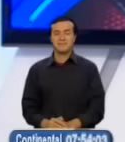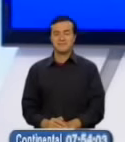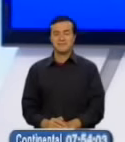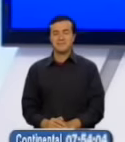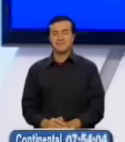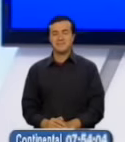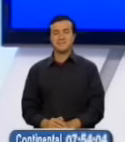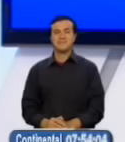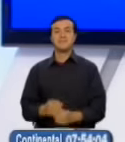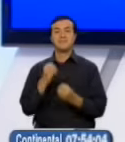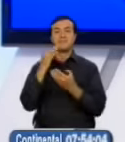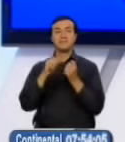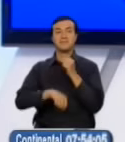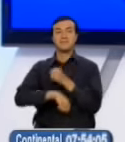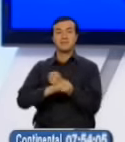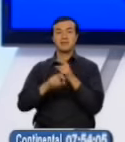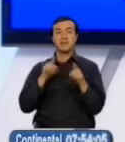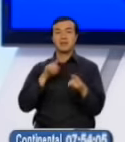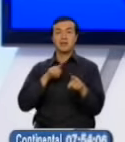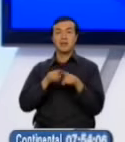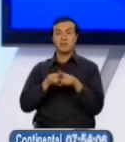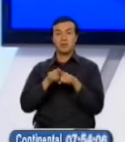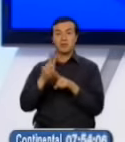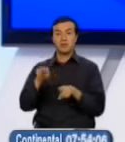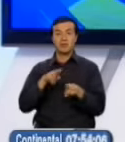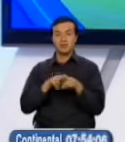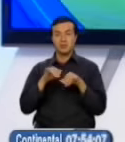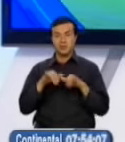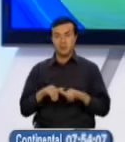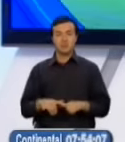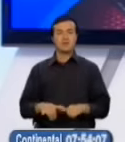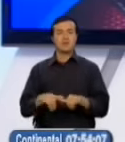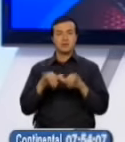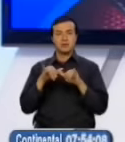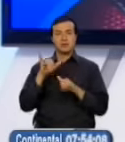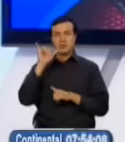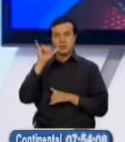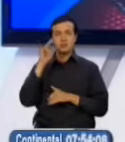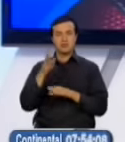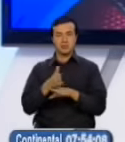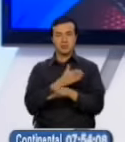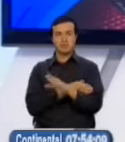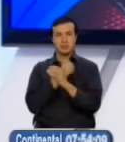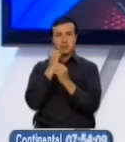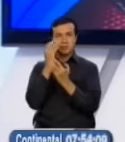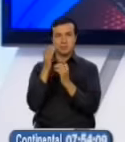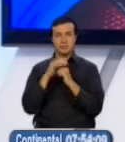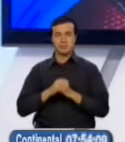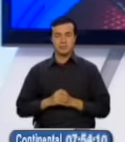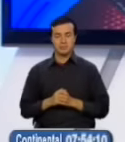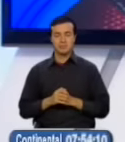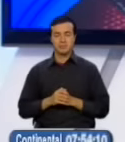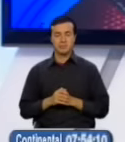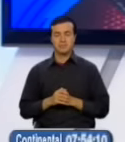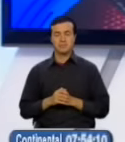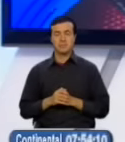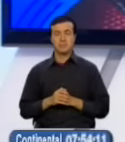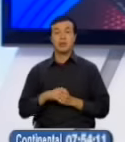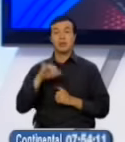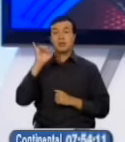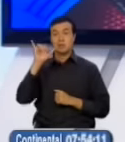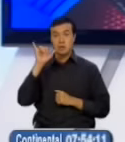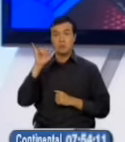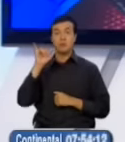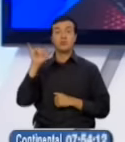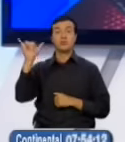De vuelta a la información del fútbol y el campeonato nacional que sigue este fin de semana. Les habíamos anticipado ya en nuestro primer bloque que el sábado